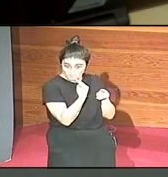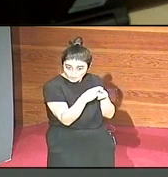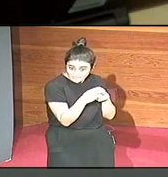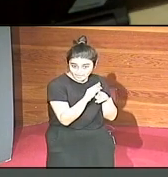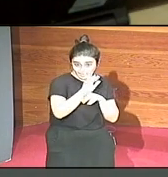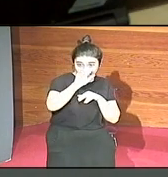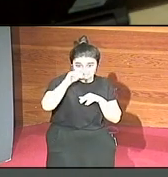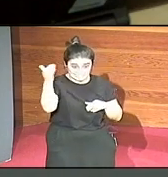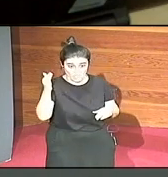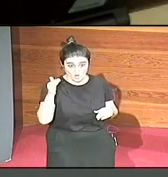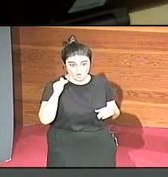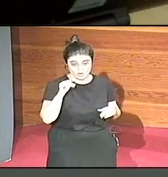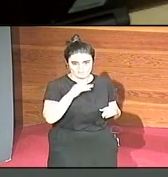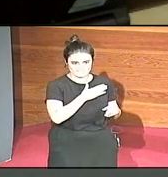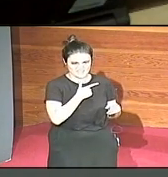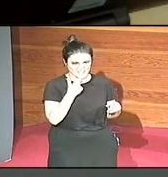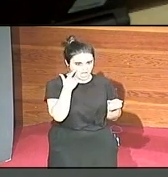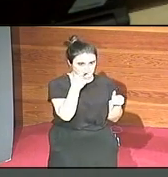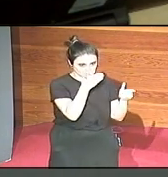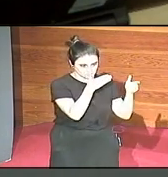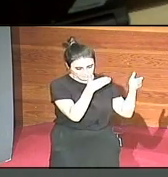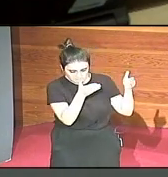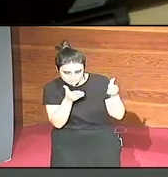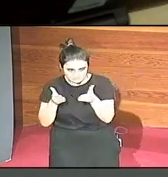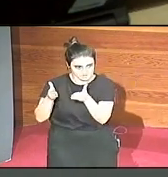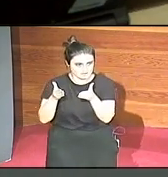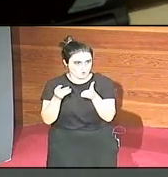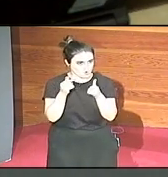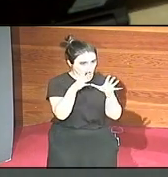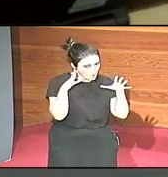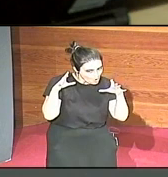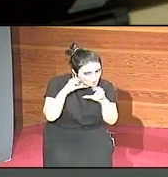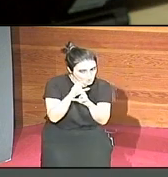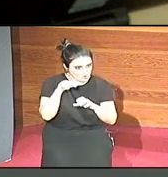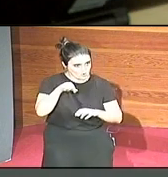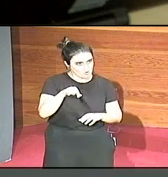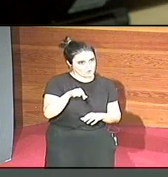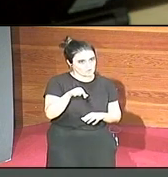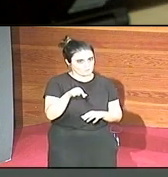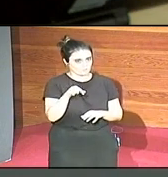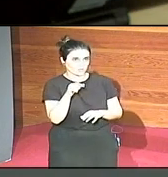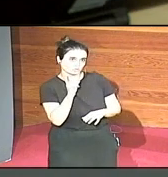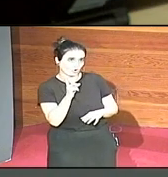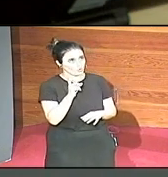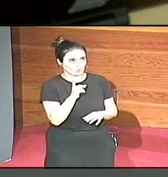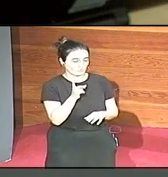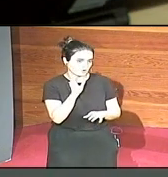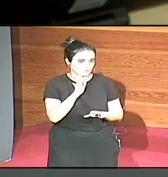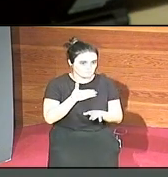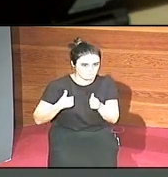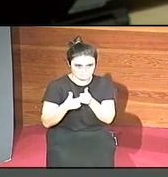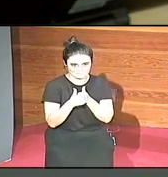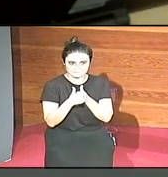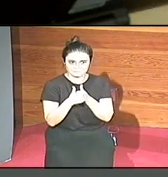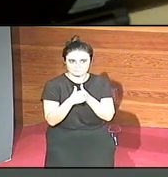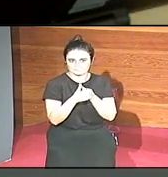exterior se estaba ya reorientando, enfocando no solamente, pero prioritariamente en